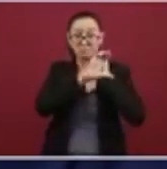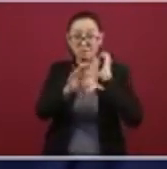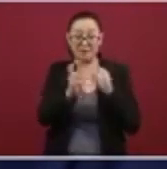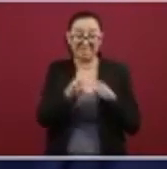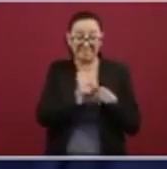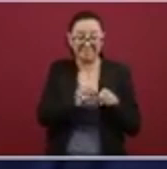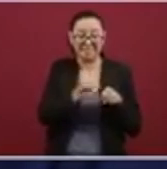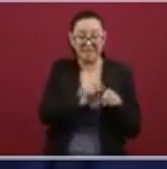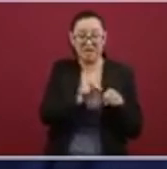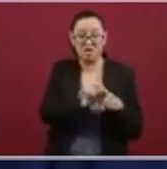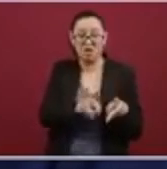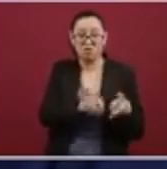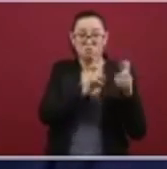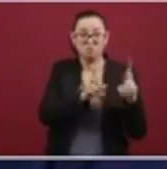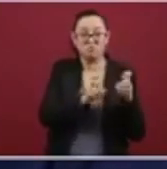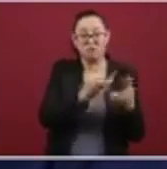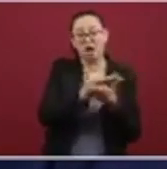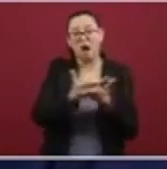a 4,